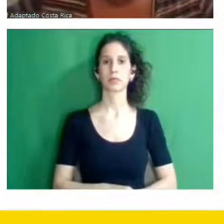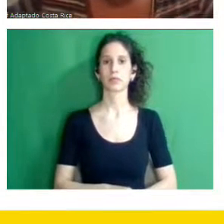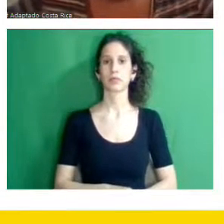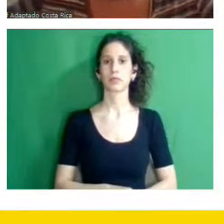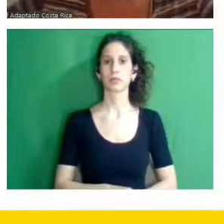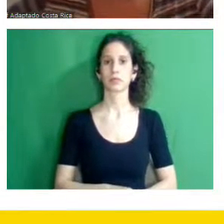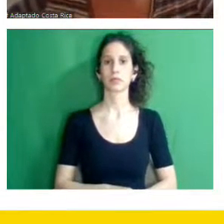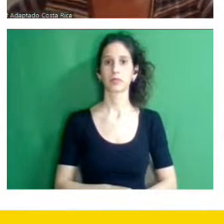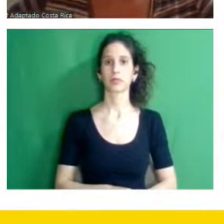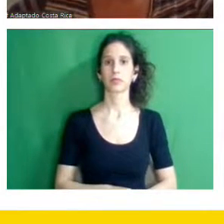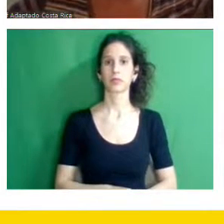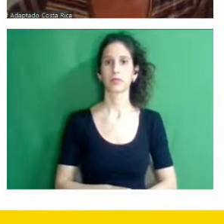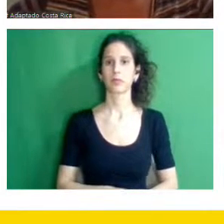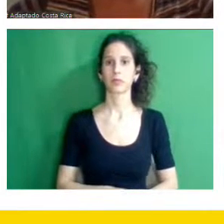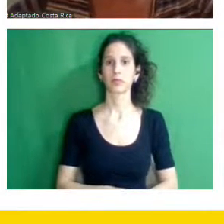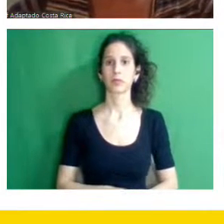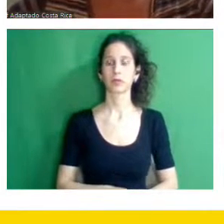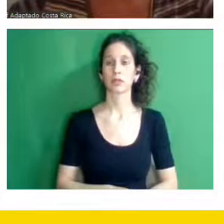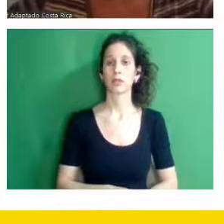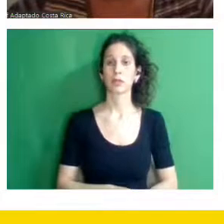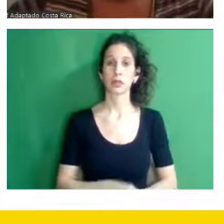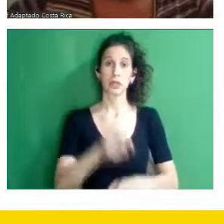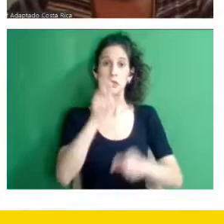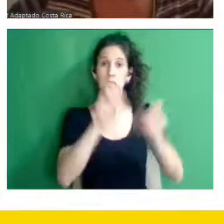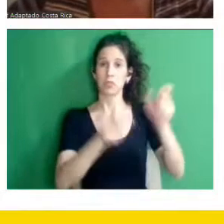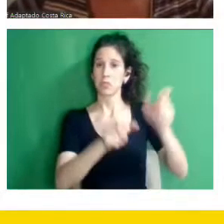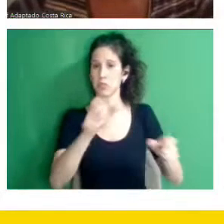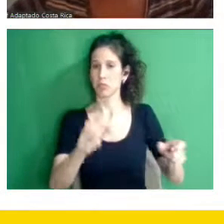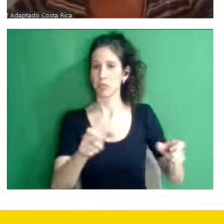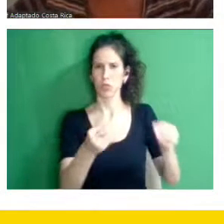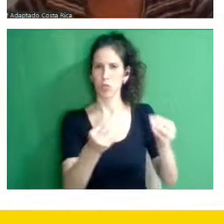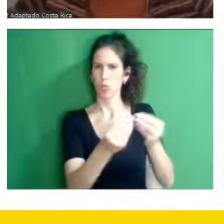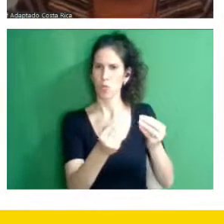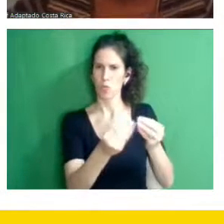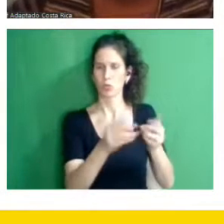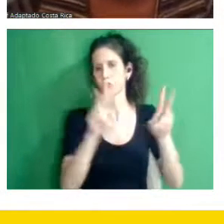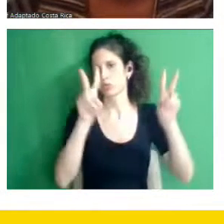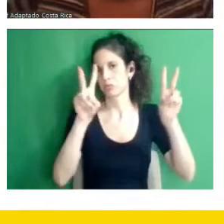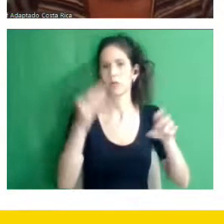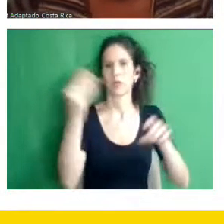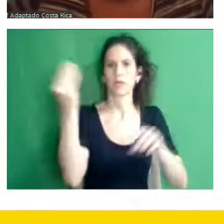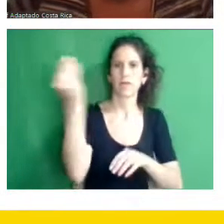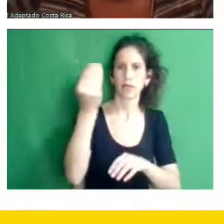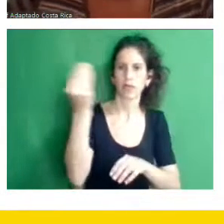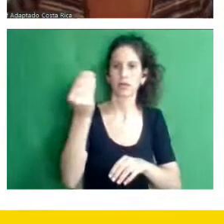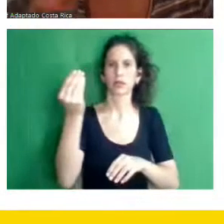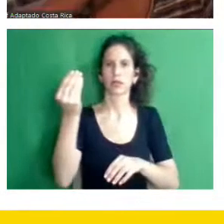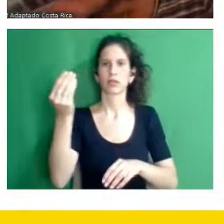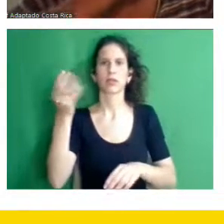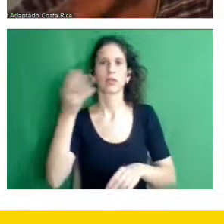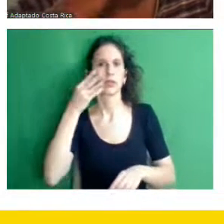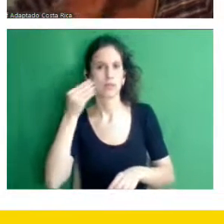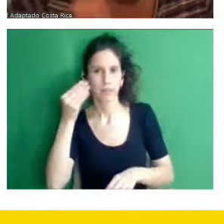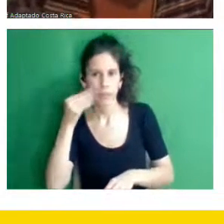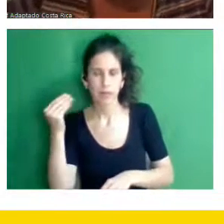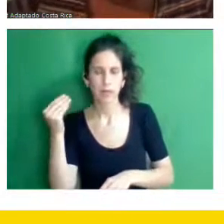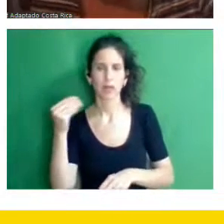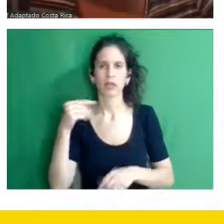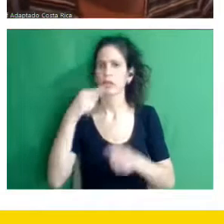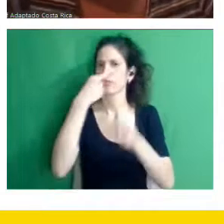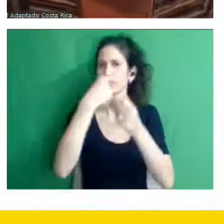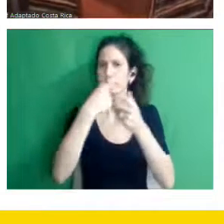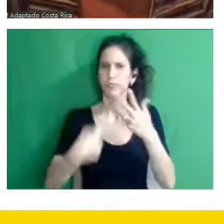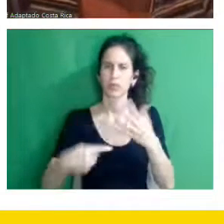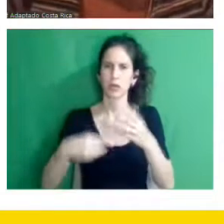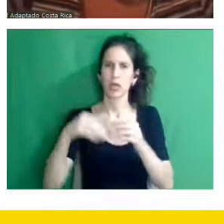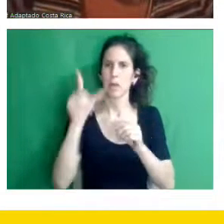con grandes exponentes del surf adaptado, de Brasil, de Estados Unidos, de Inglaterra, ¿verdad? De países muy fuertes,